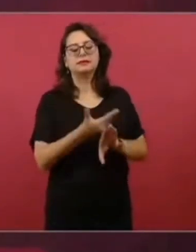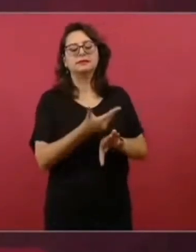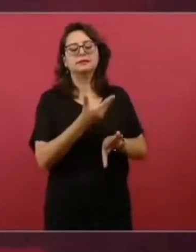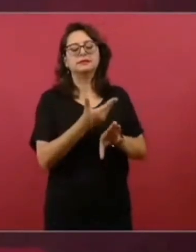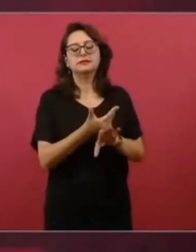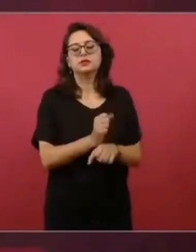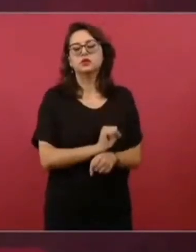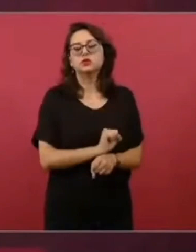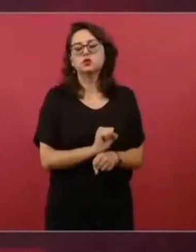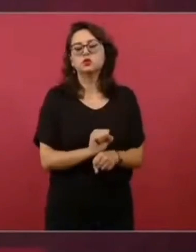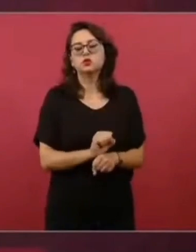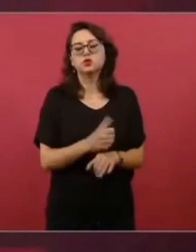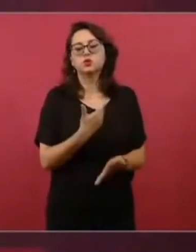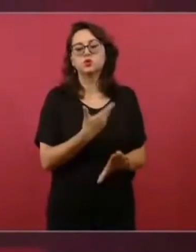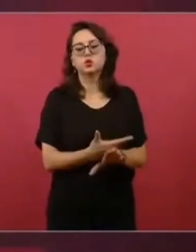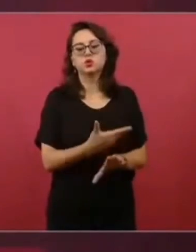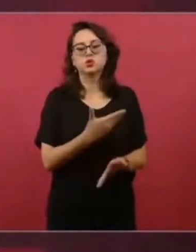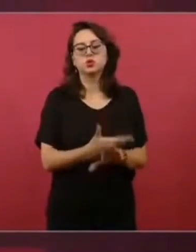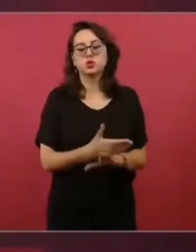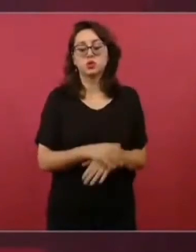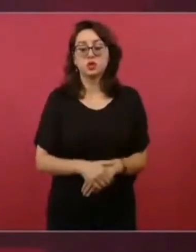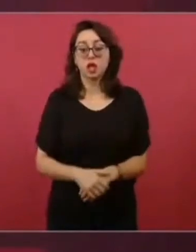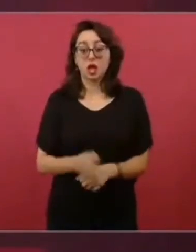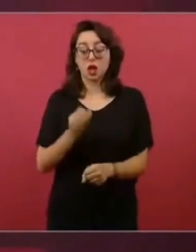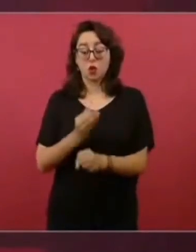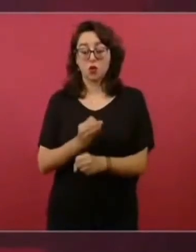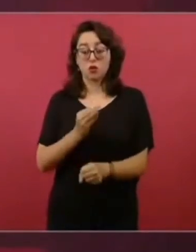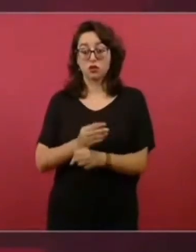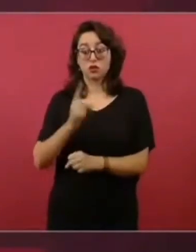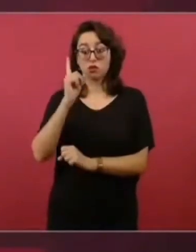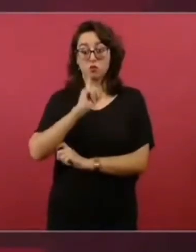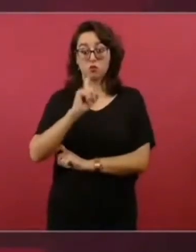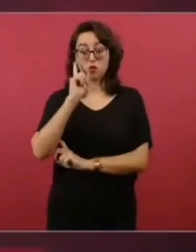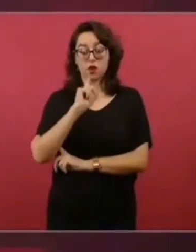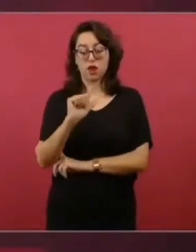¿Dónde está escribiendo Carmen Aristegui? Pues en el Reforma.